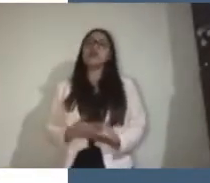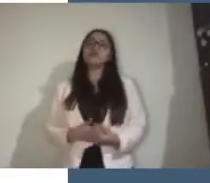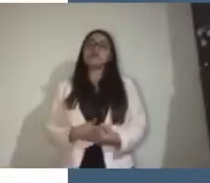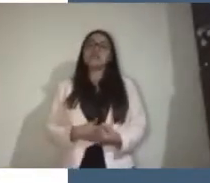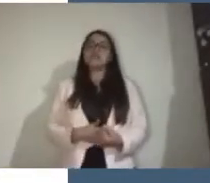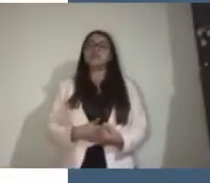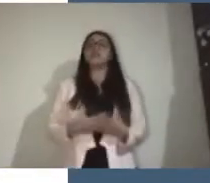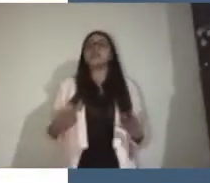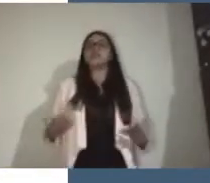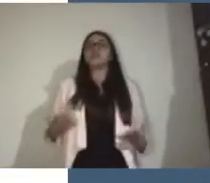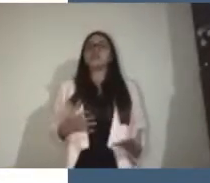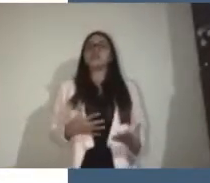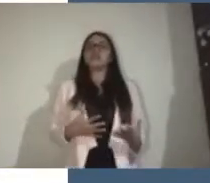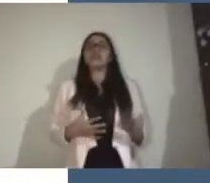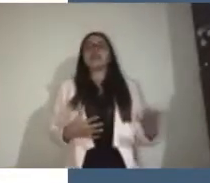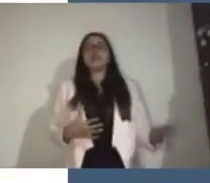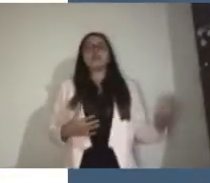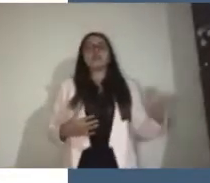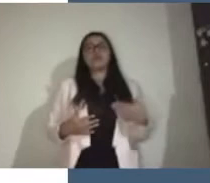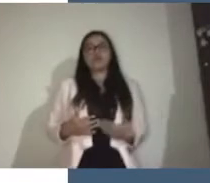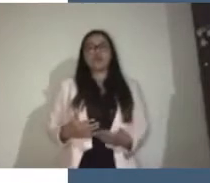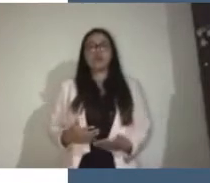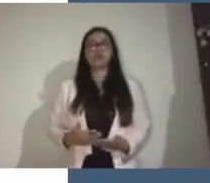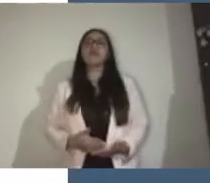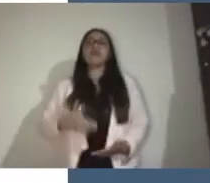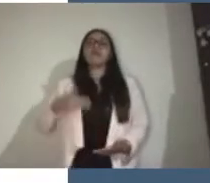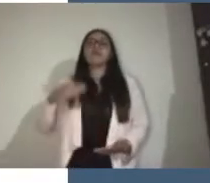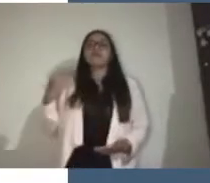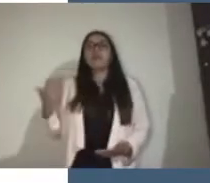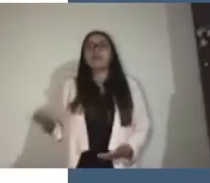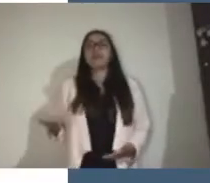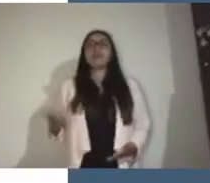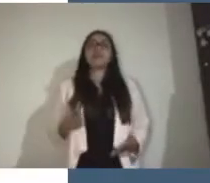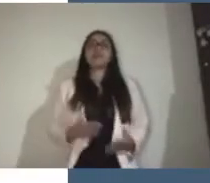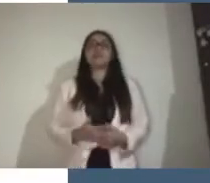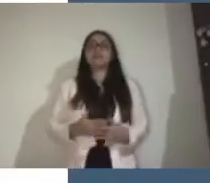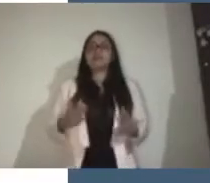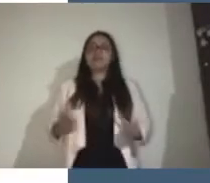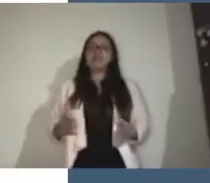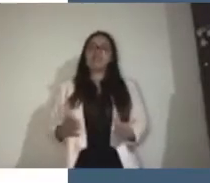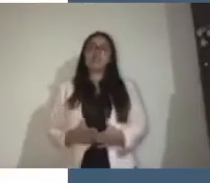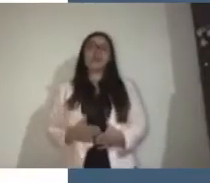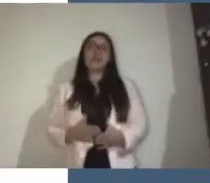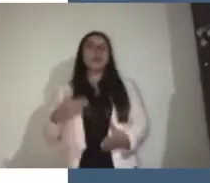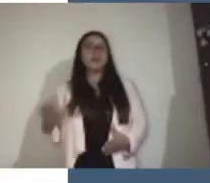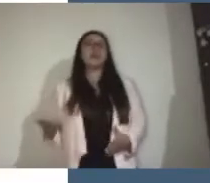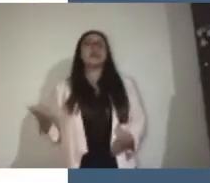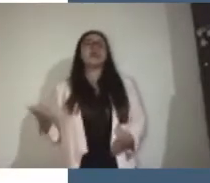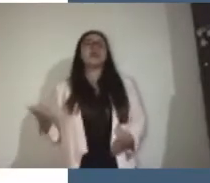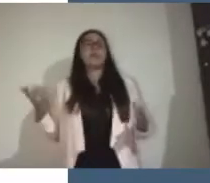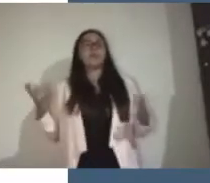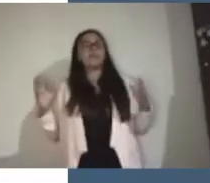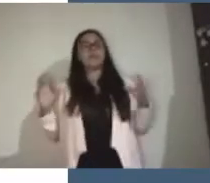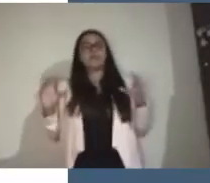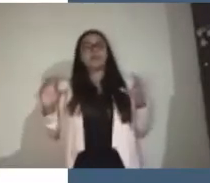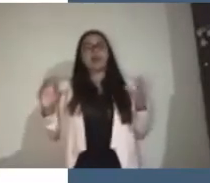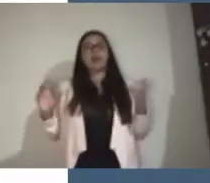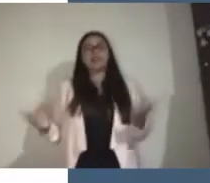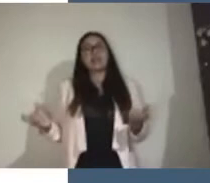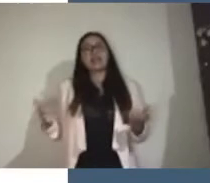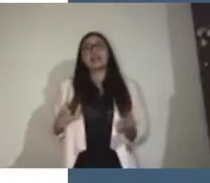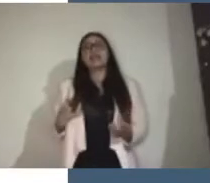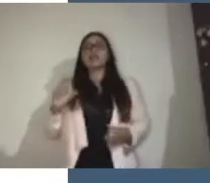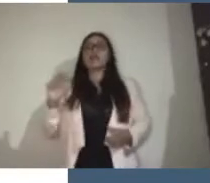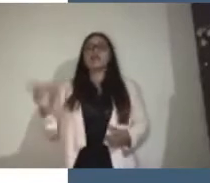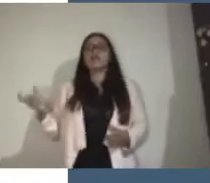y además de eso disminuyeron el sesgo de recuerdo. También, al hacer un matching por edad,